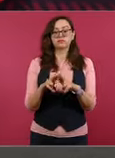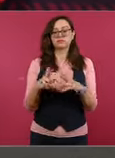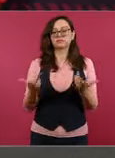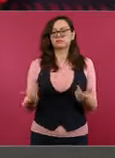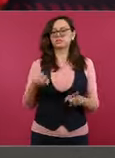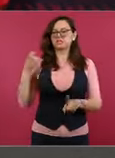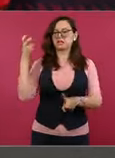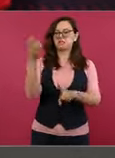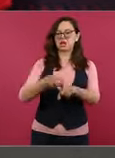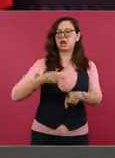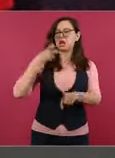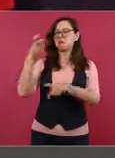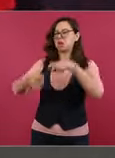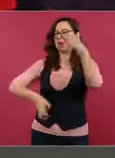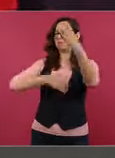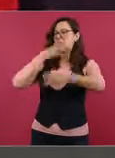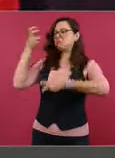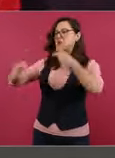ofendiéndolos,